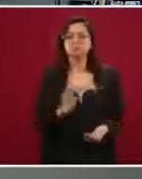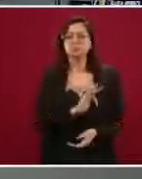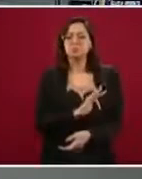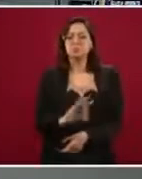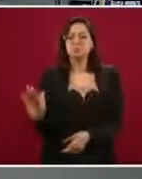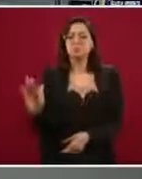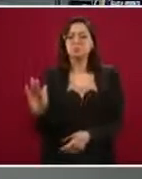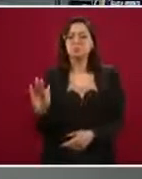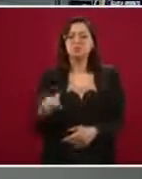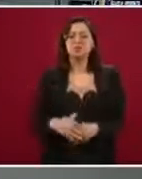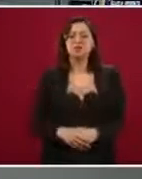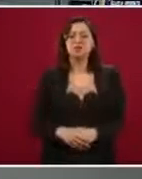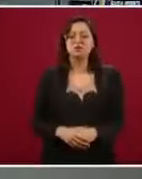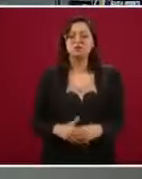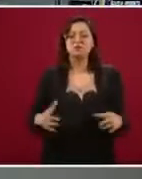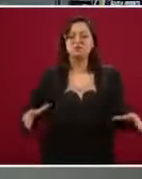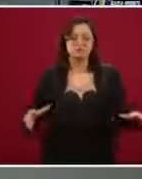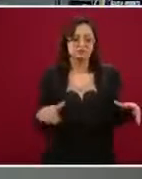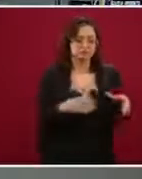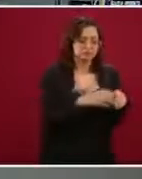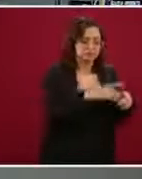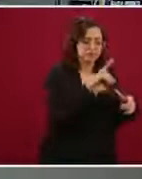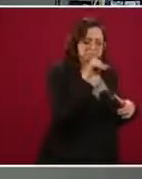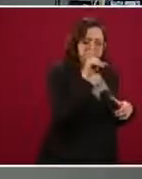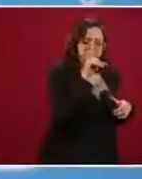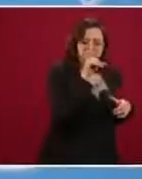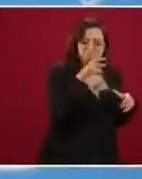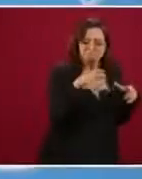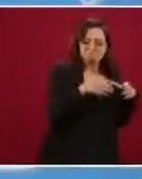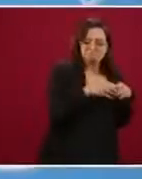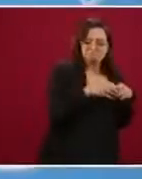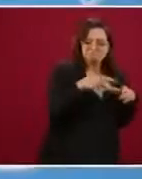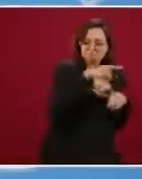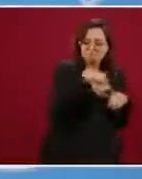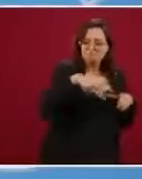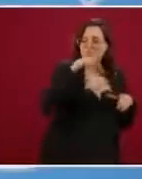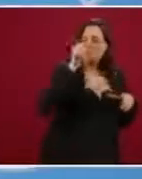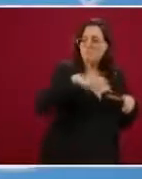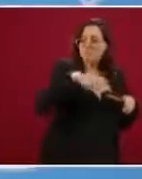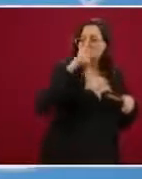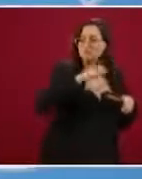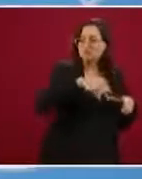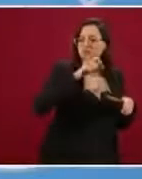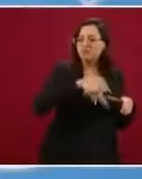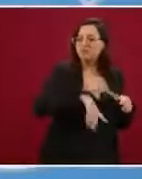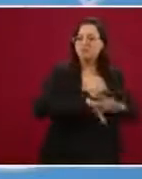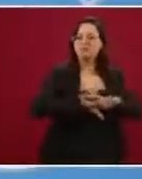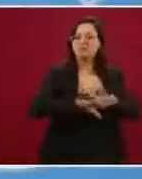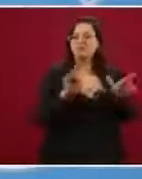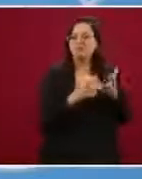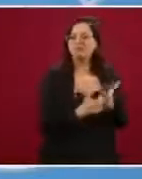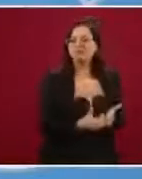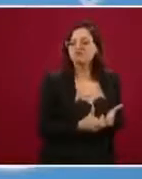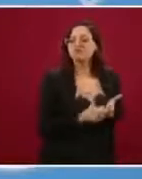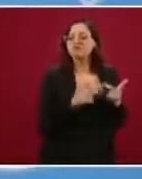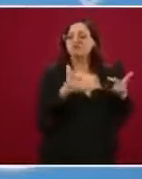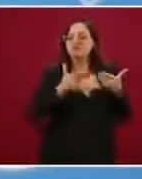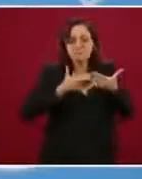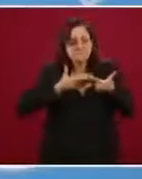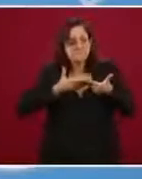Ya se rompió el cerco que había y eso es muy